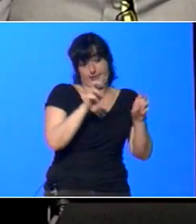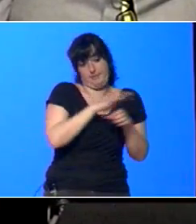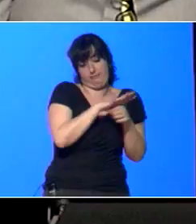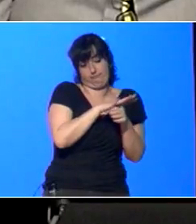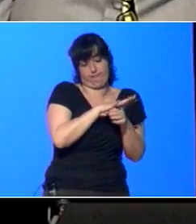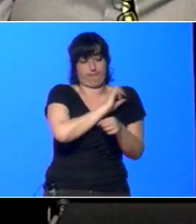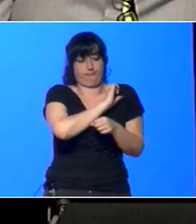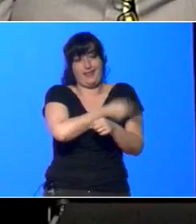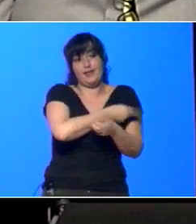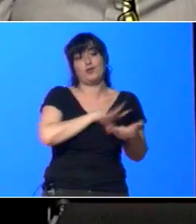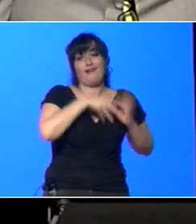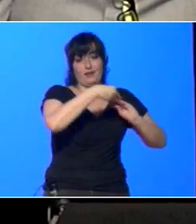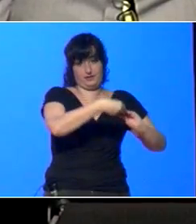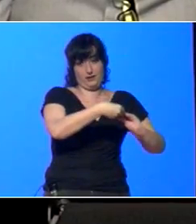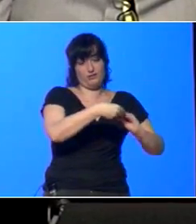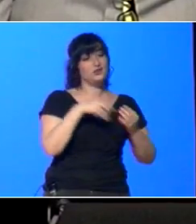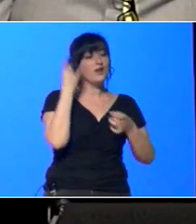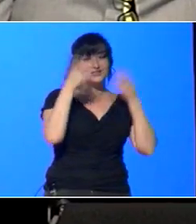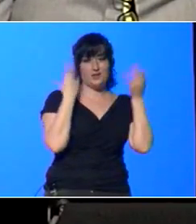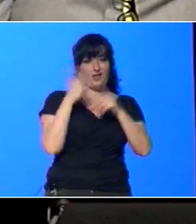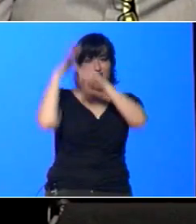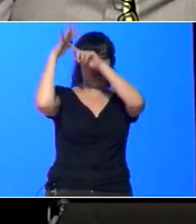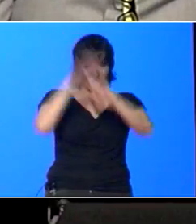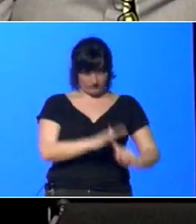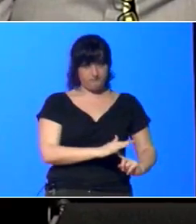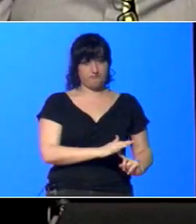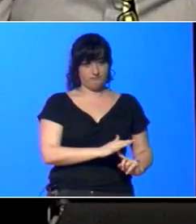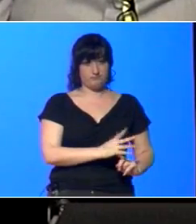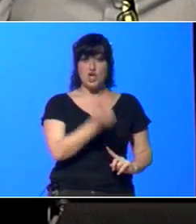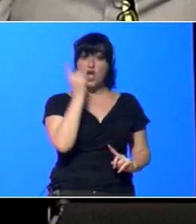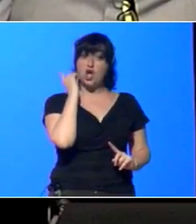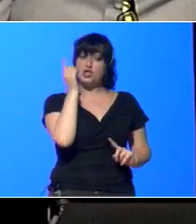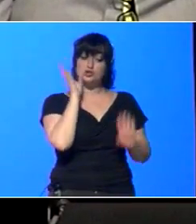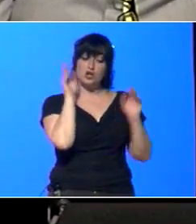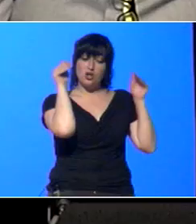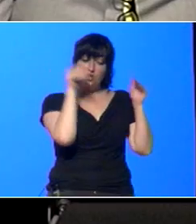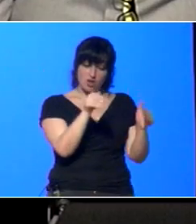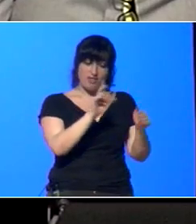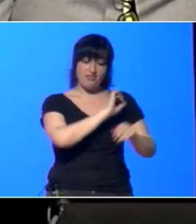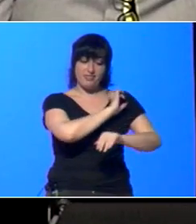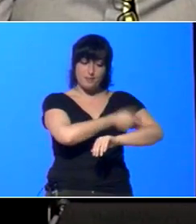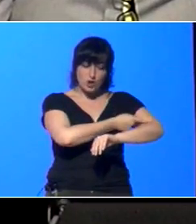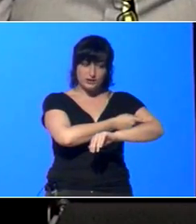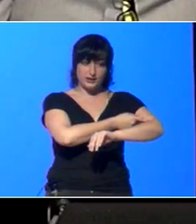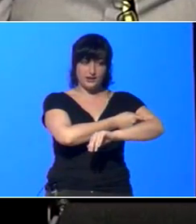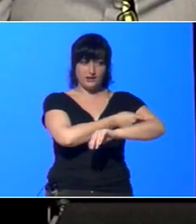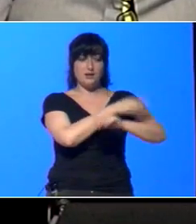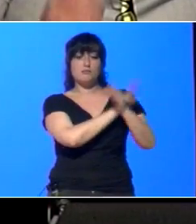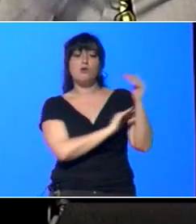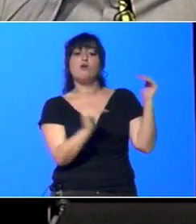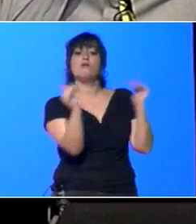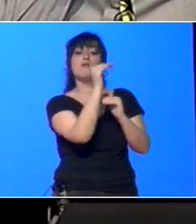una entidad excluyente, que solo se dedica al deporte de alta competición de personas con